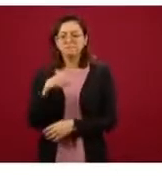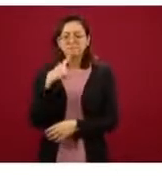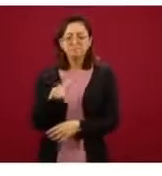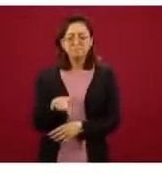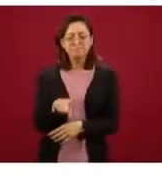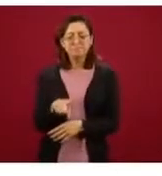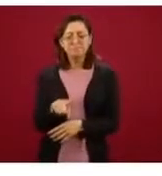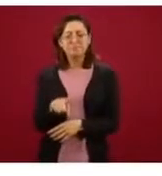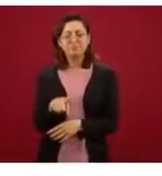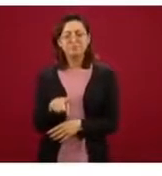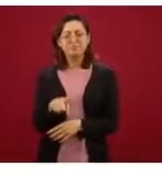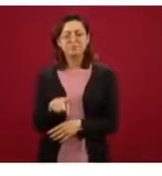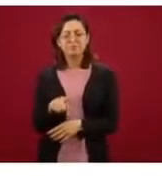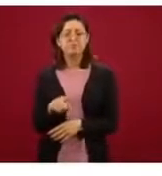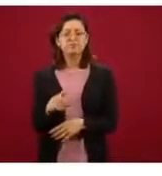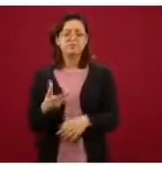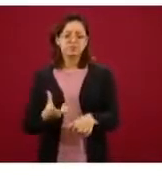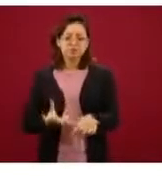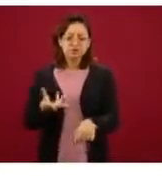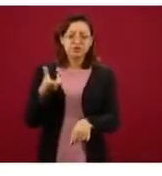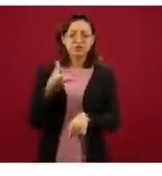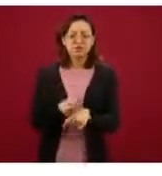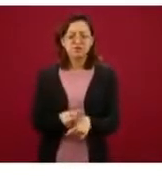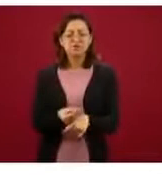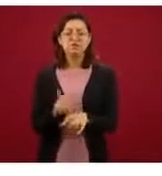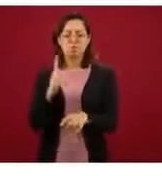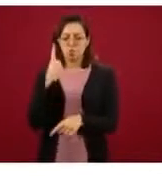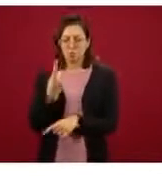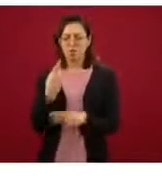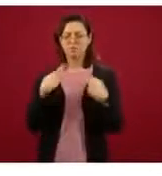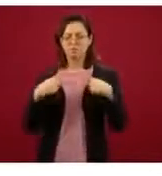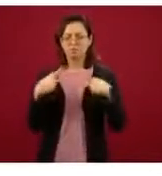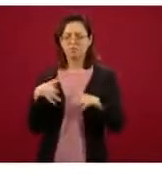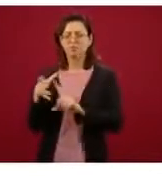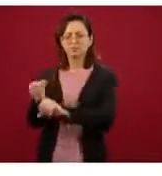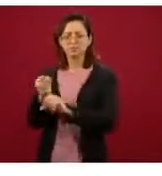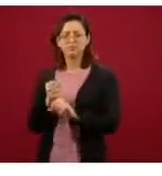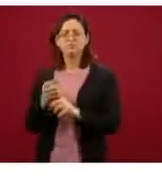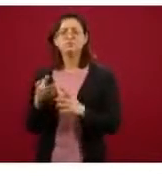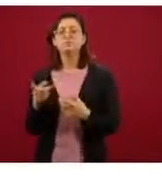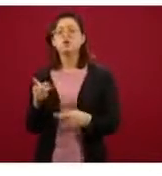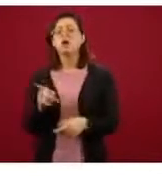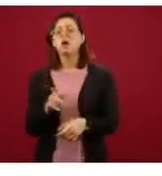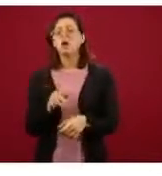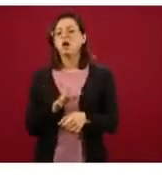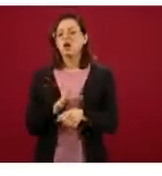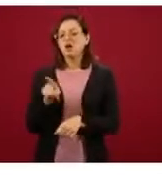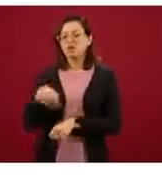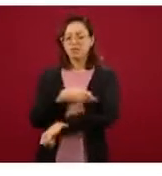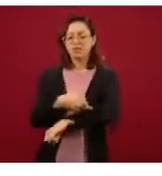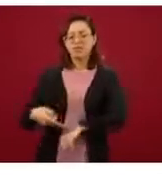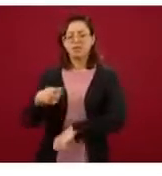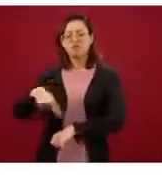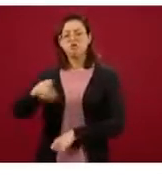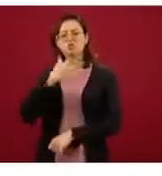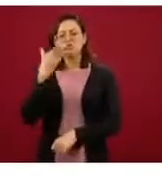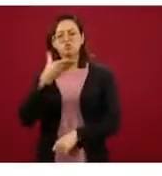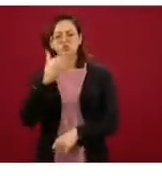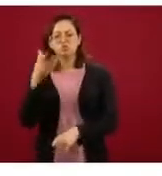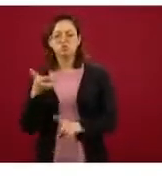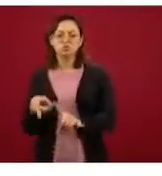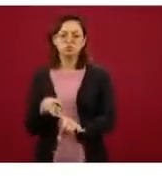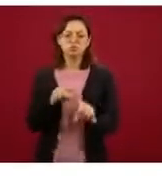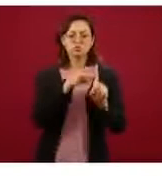se ha cumplimentado un arresto, es hacia una familia que se dedica a la actividad del secuestro y que terminaban